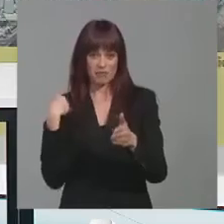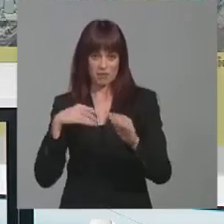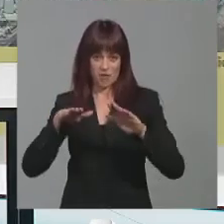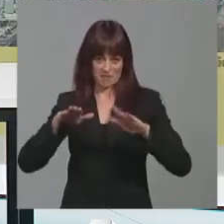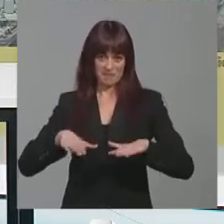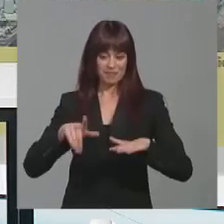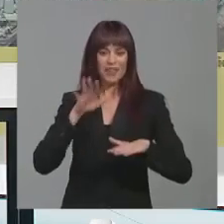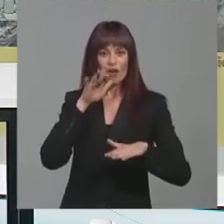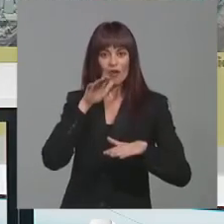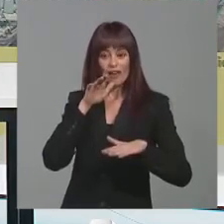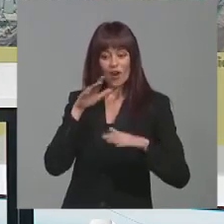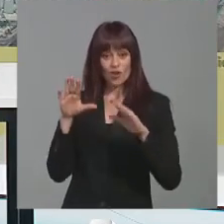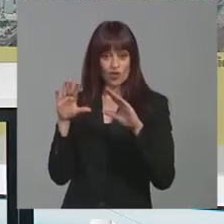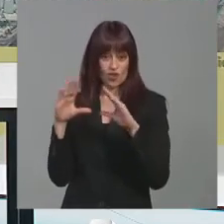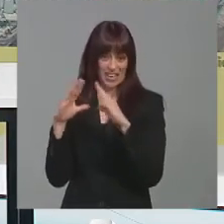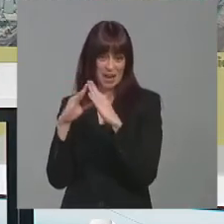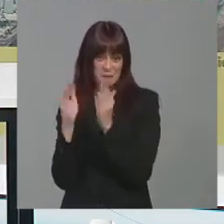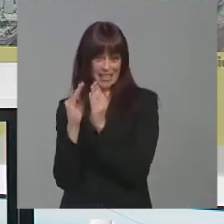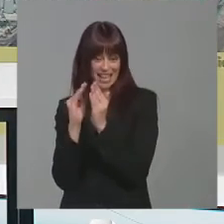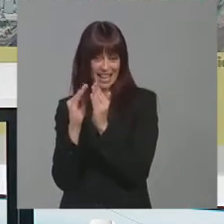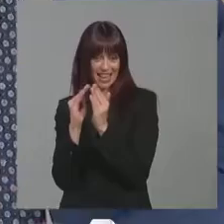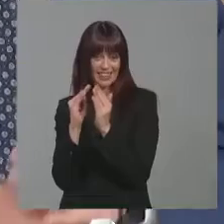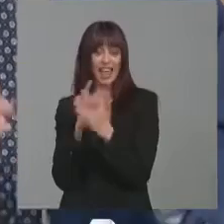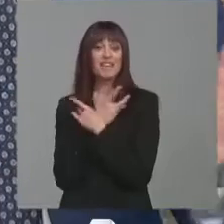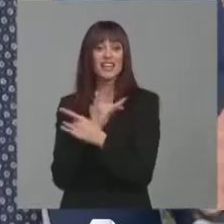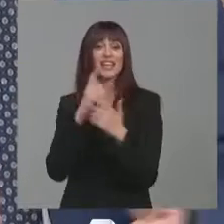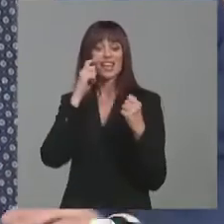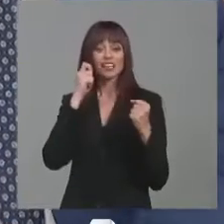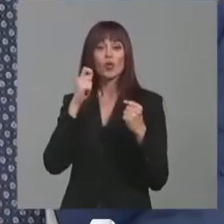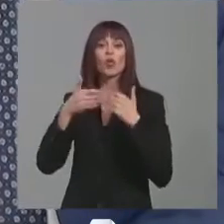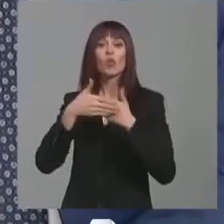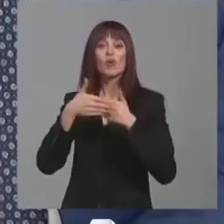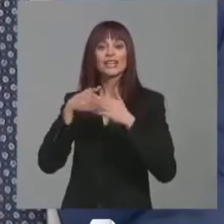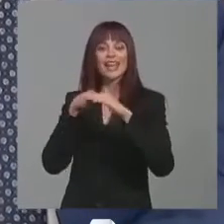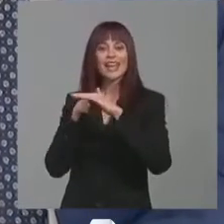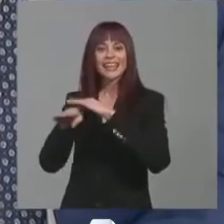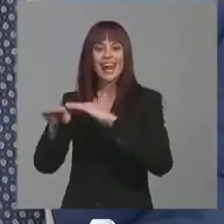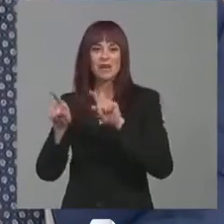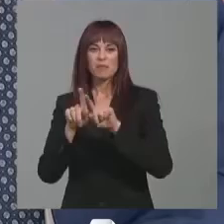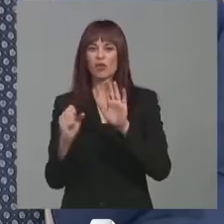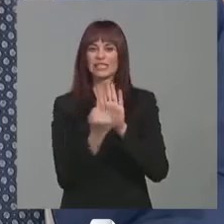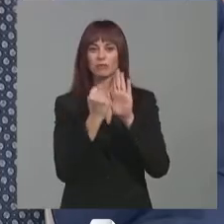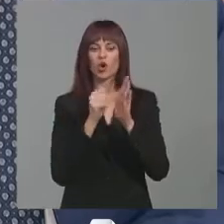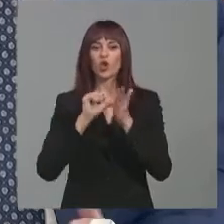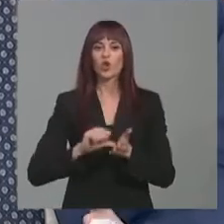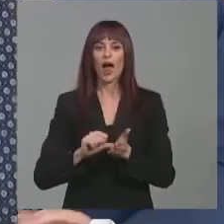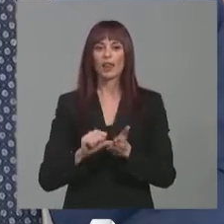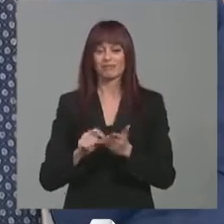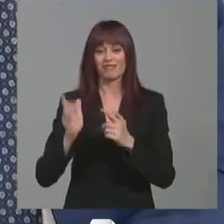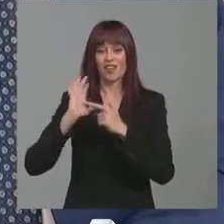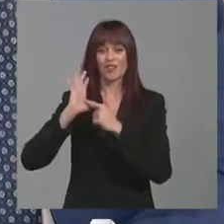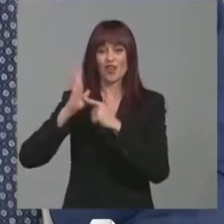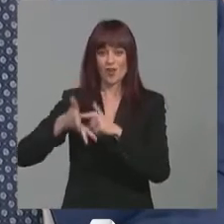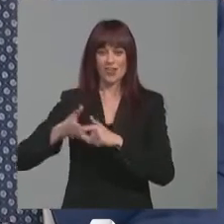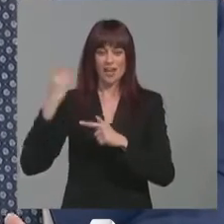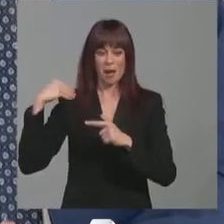se van a adentrar junto a la ermita de la Virgen de la salud a lo que es la puerta de entrada y símbolo de la ciudad que es la noria y ese